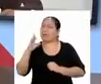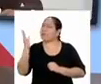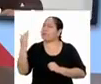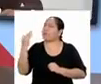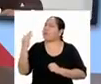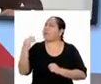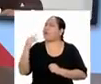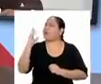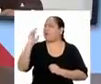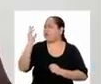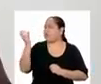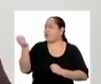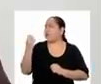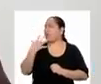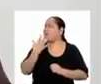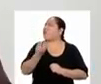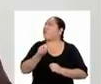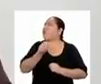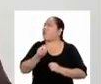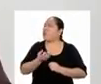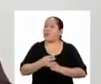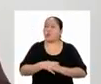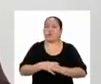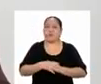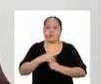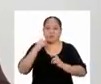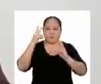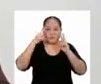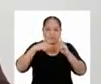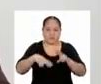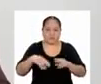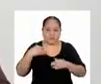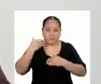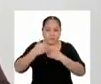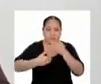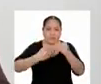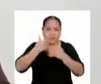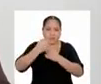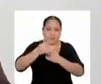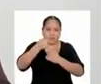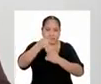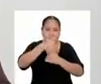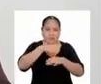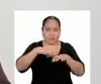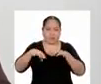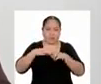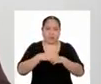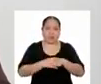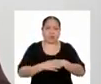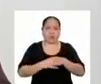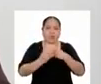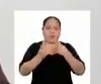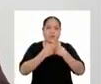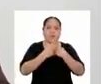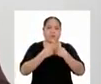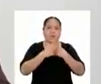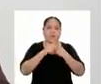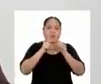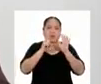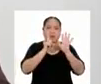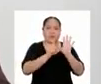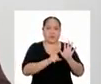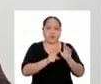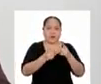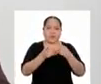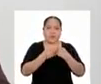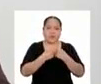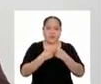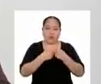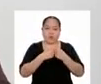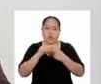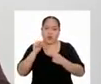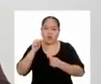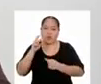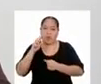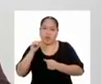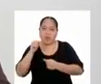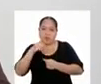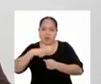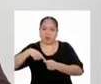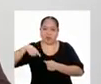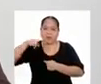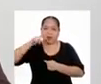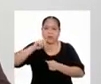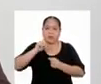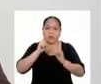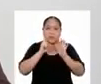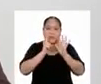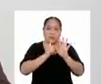profesor, ¿cómo sería eso? Revisemos primero el procedimiento que realizaste. Multiplicaste 6 por el área de un triángulo. El